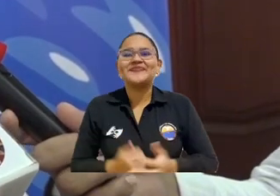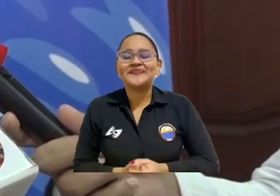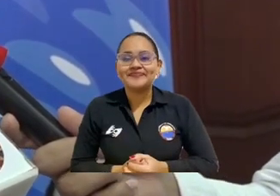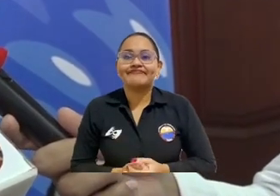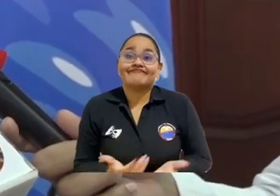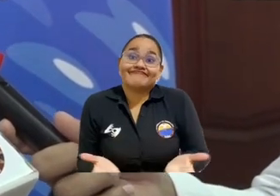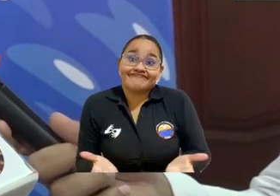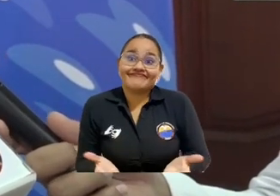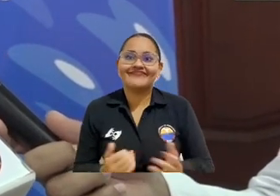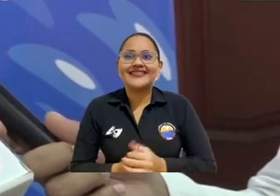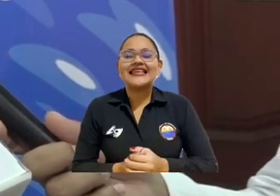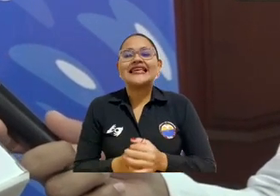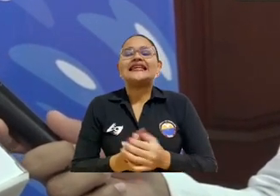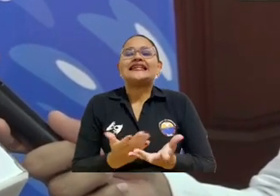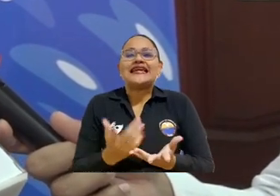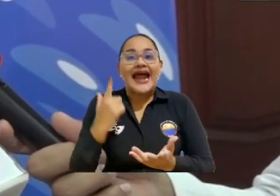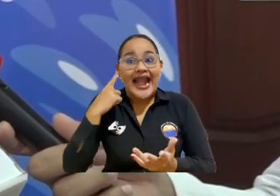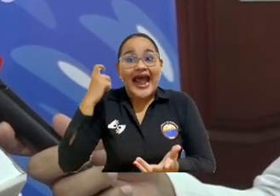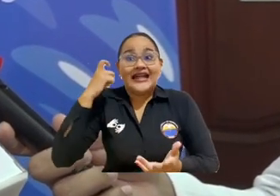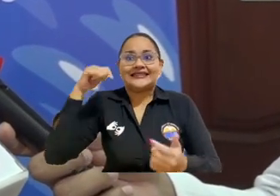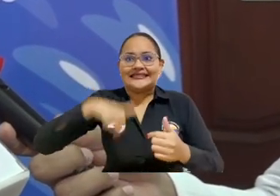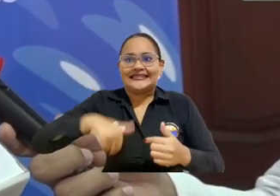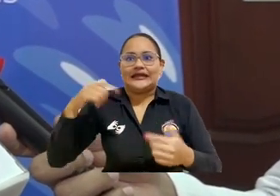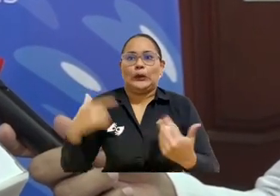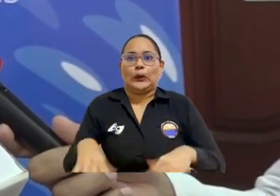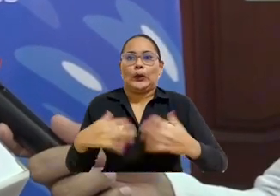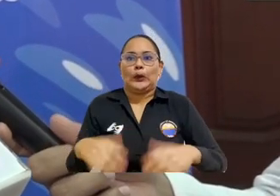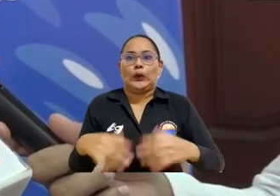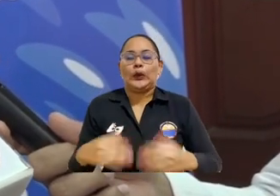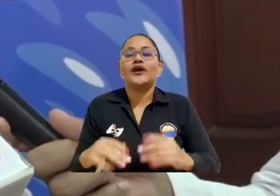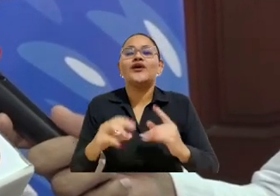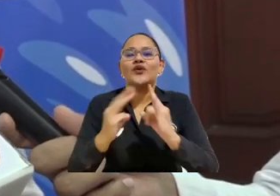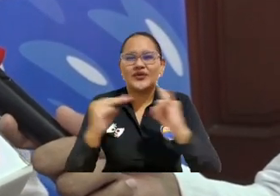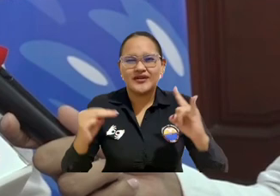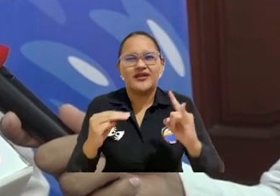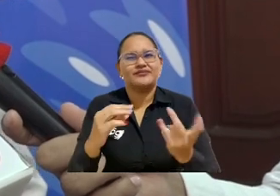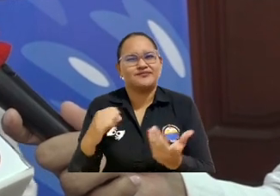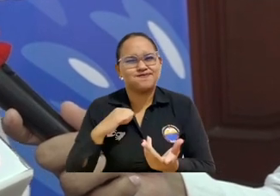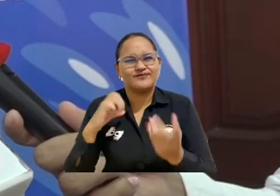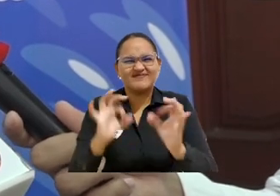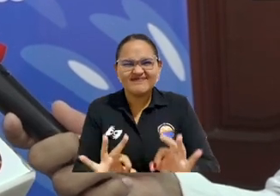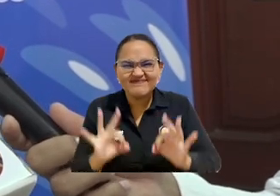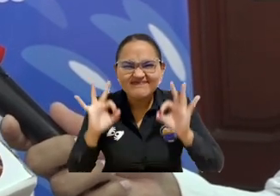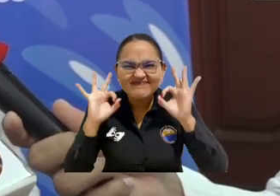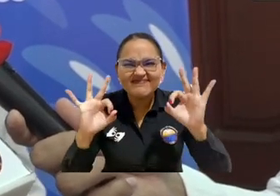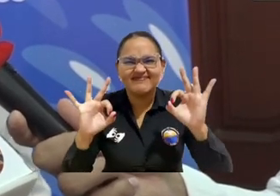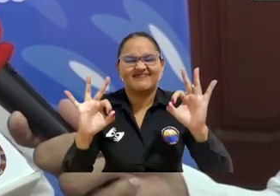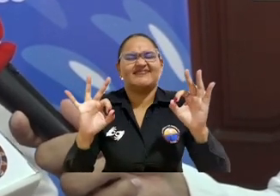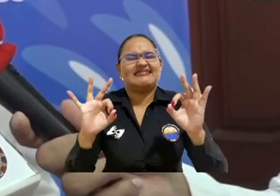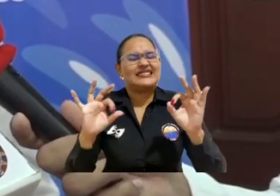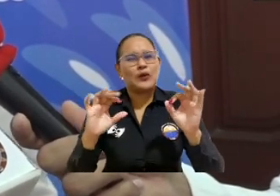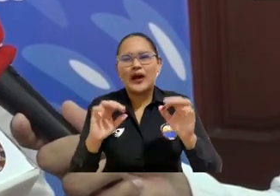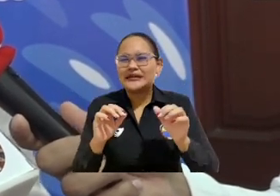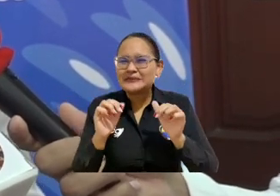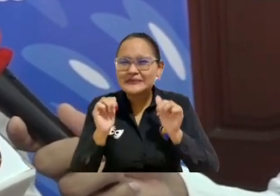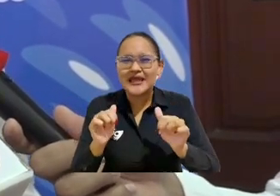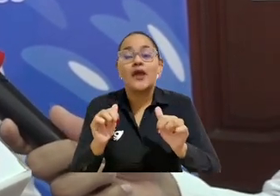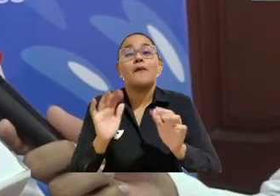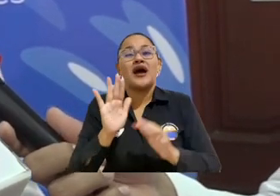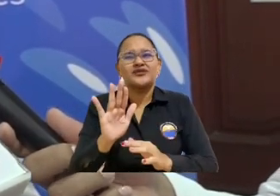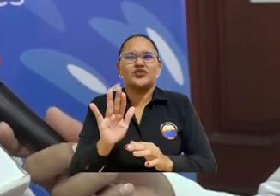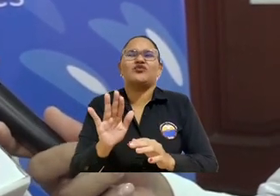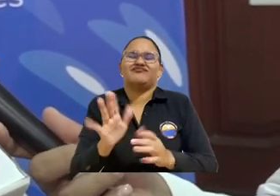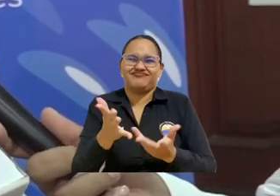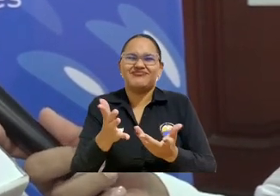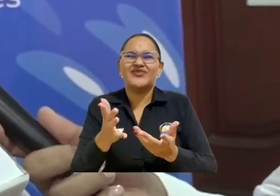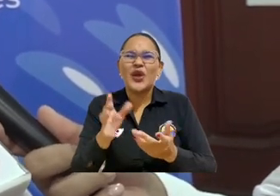tiene esta importante eh universidad que ha sido como tan altamente acreditada en su calidad en su excelencia y sobre todo también trabajar con